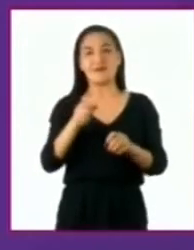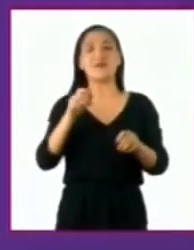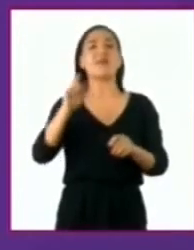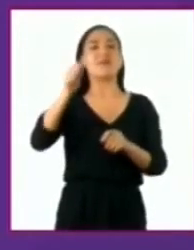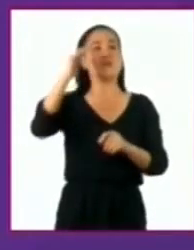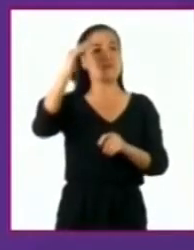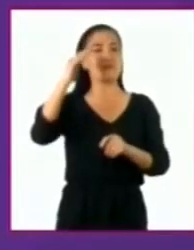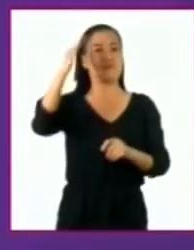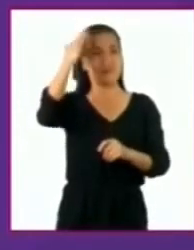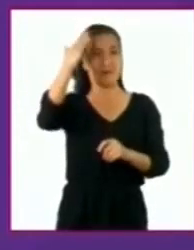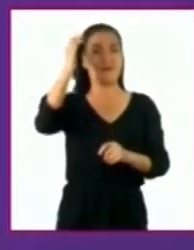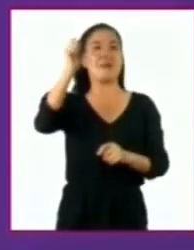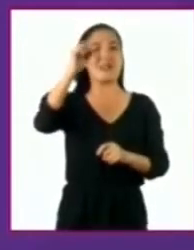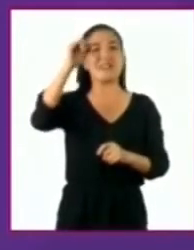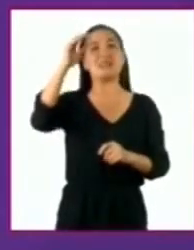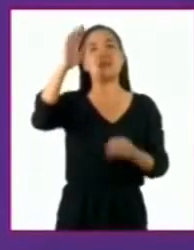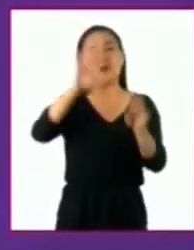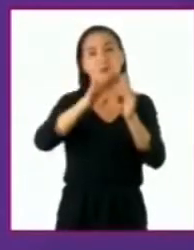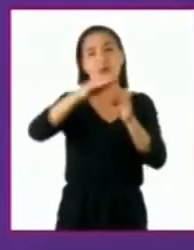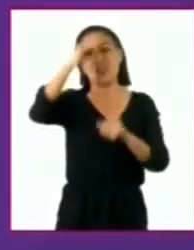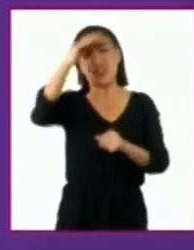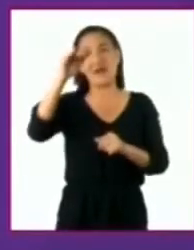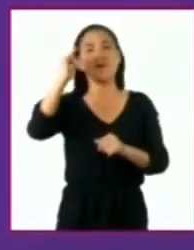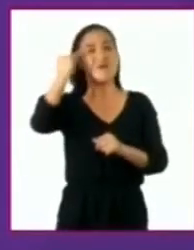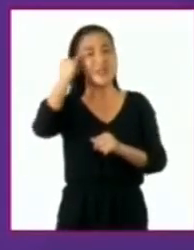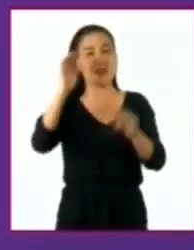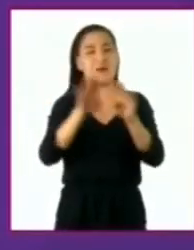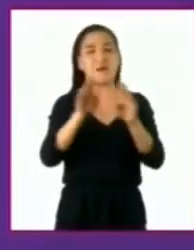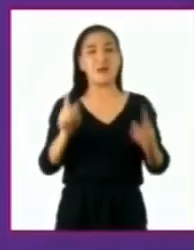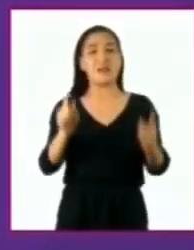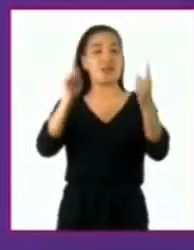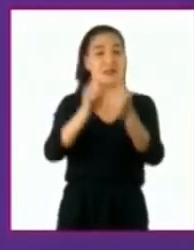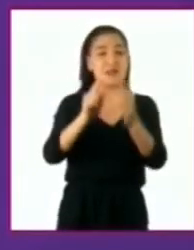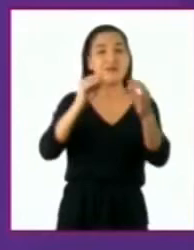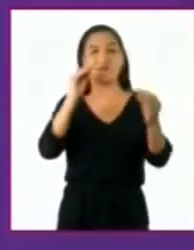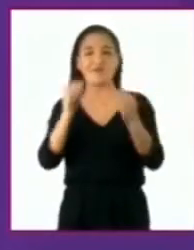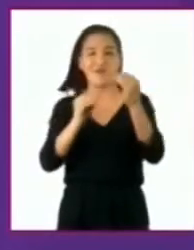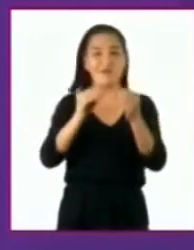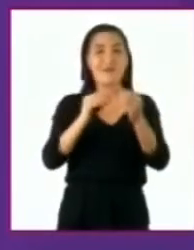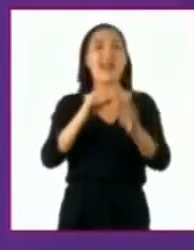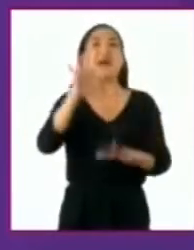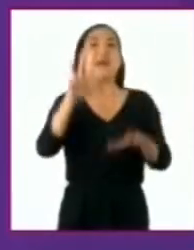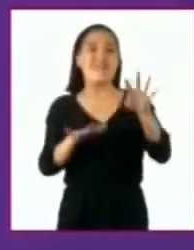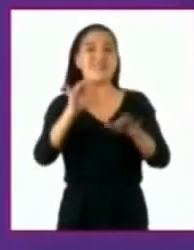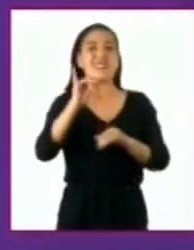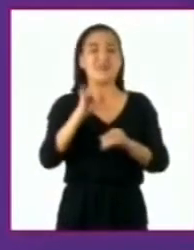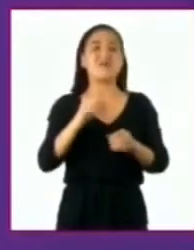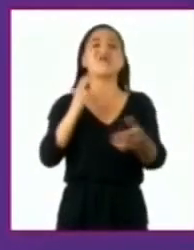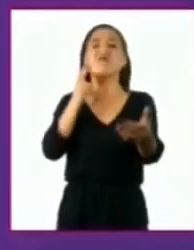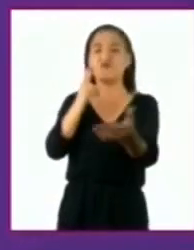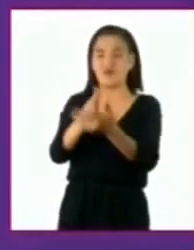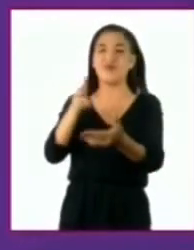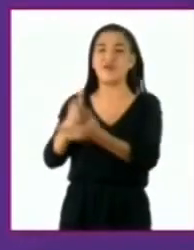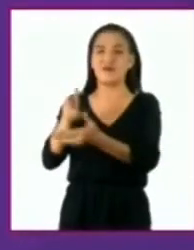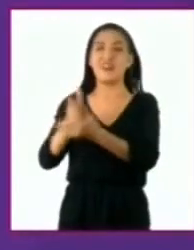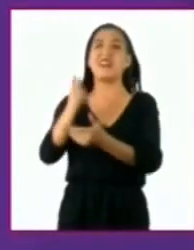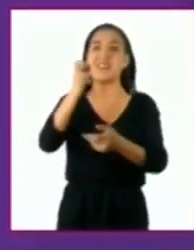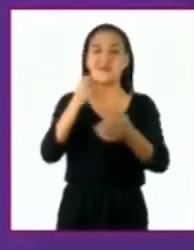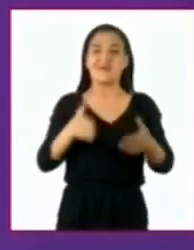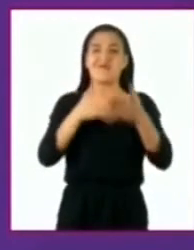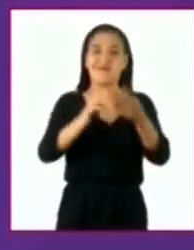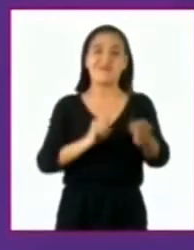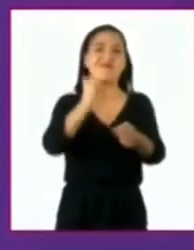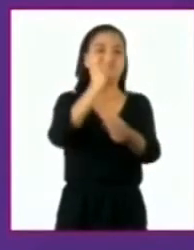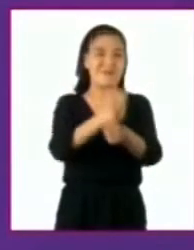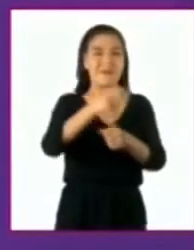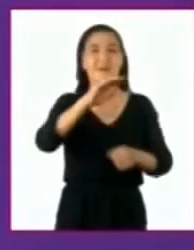señores indígenas, algunos de los cuales pues, sí fueron reemplazados o asesinados durante la conquista, pero